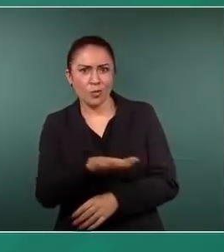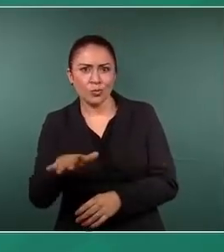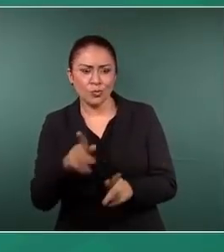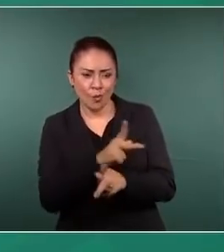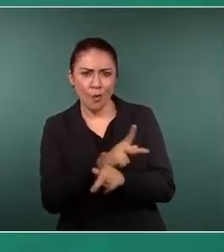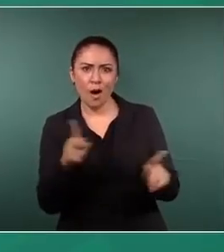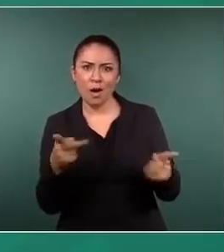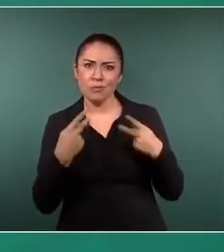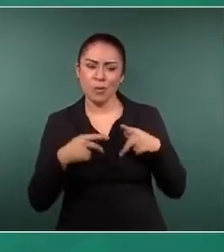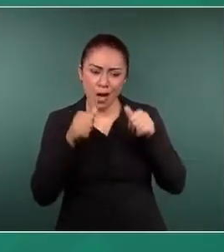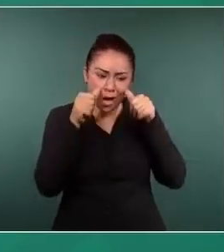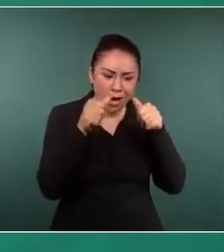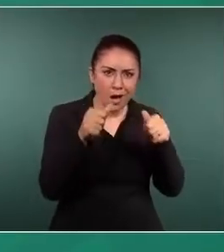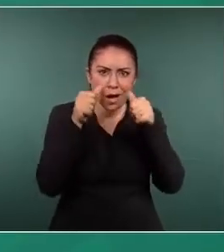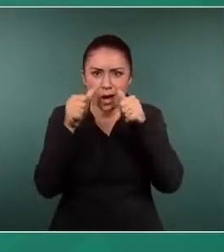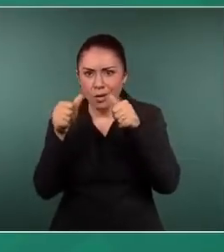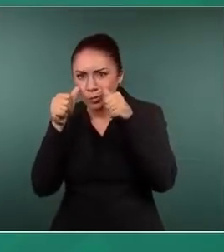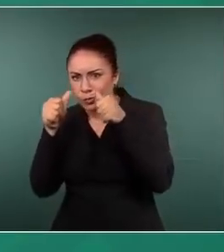cuándo